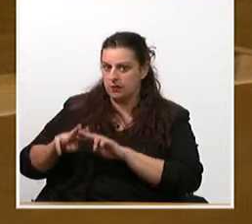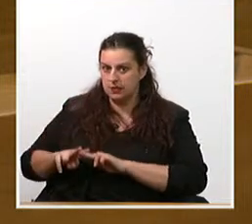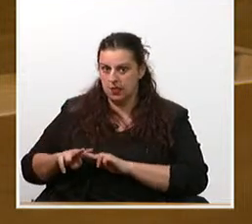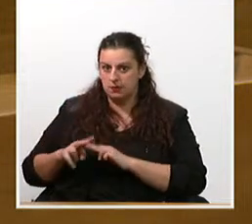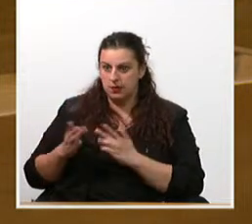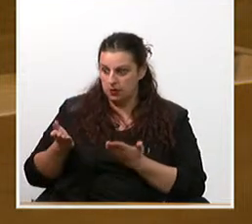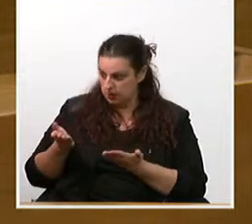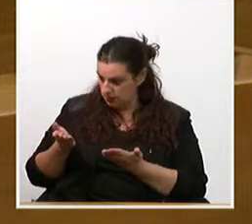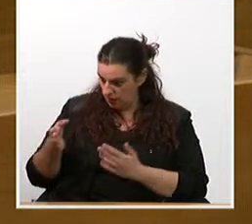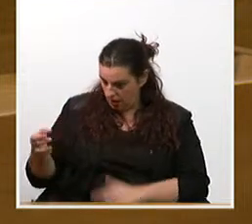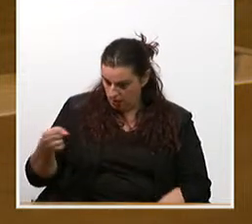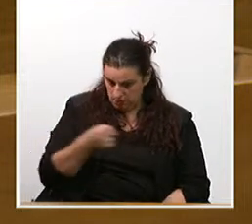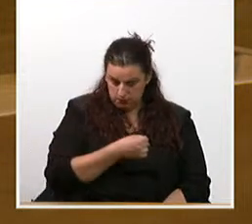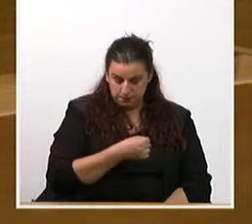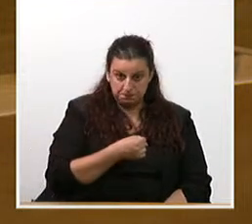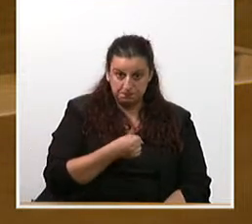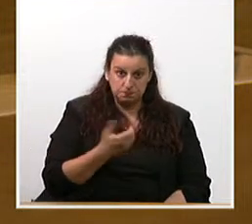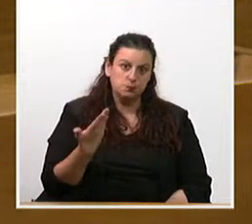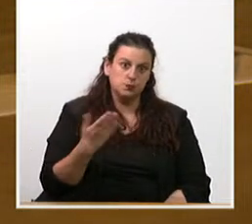revisable